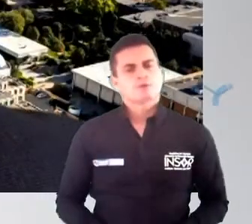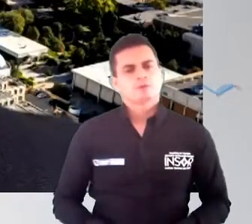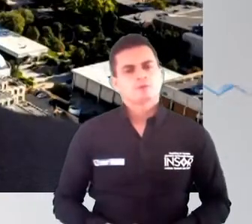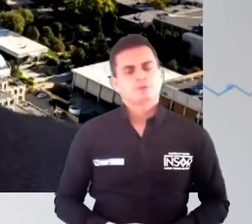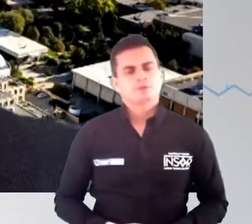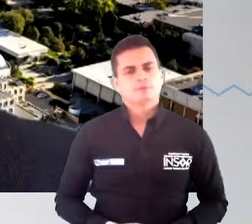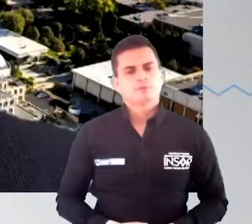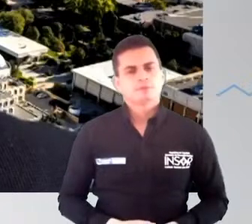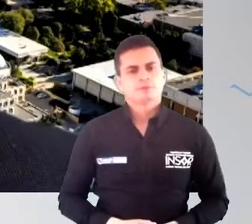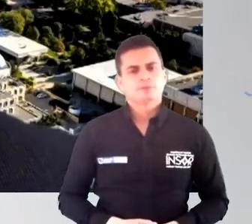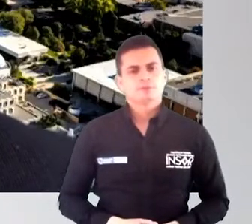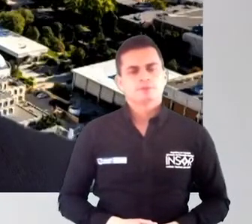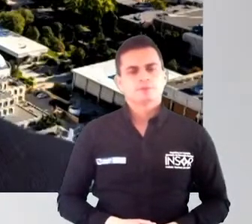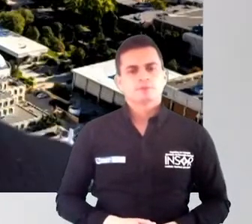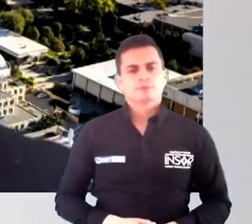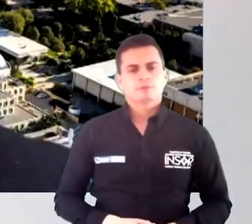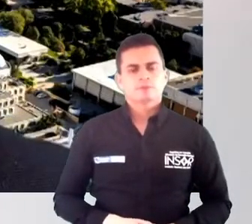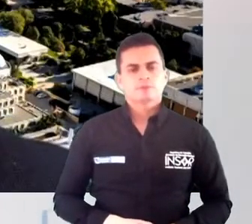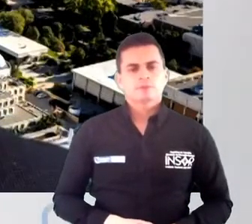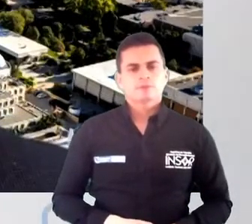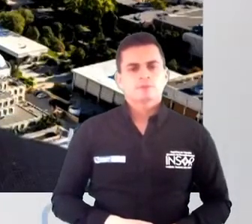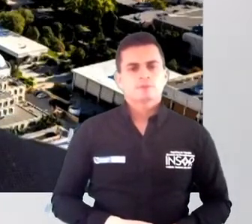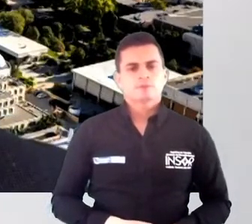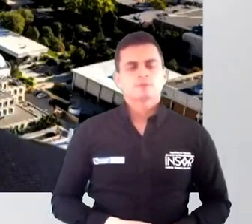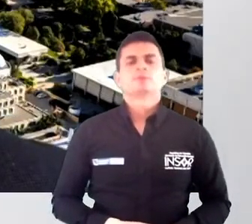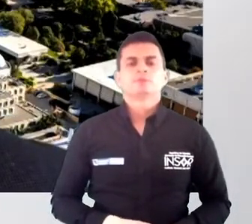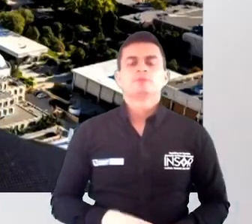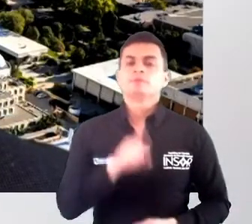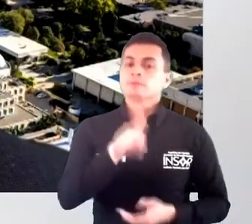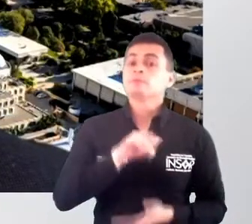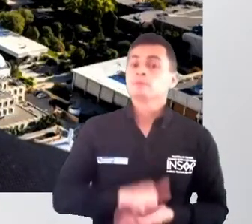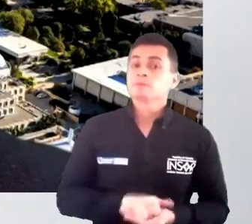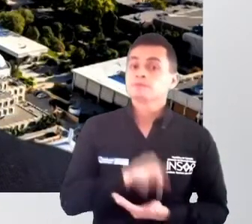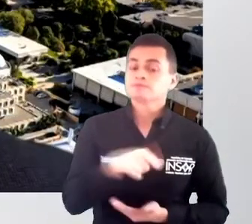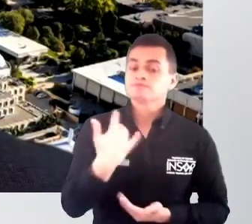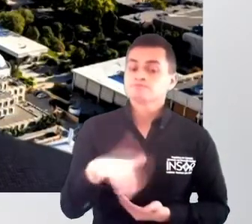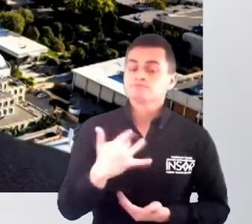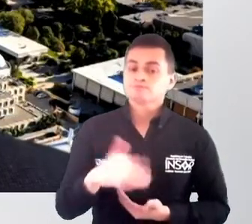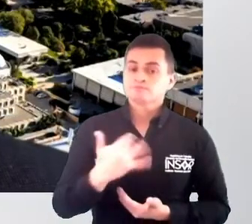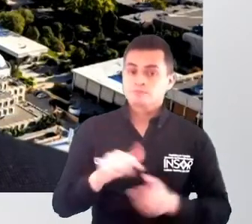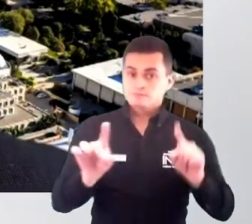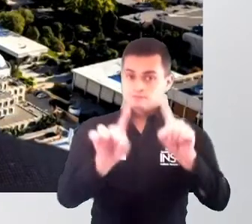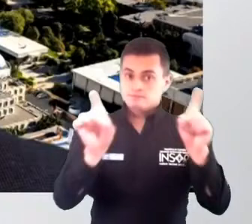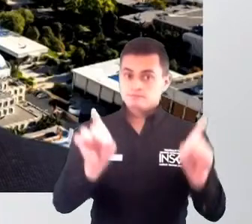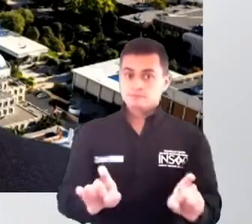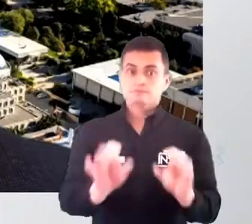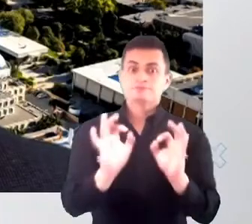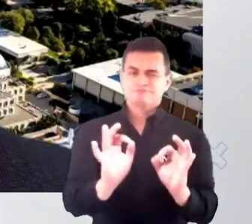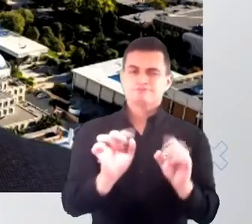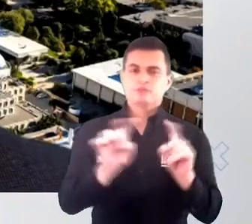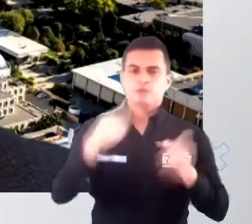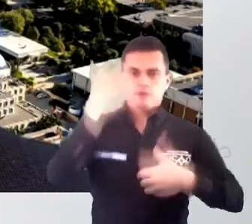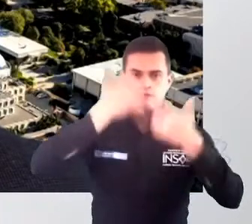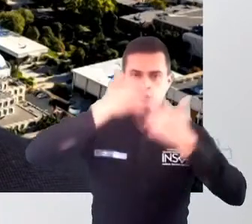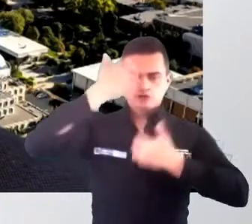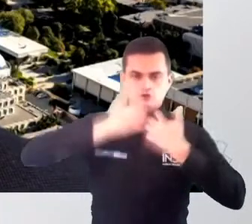This is also a really... Esta es una pregunta maravillosa sobre la evaluación.